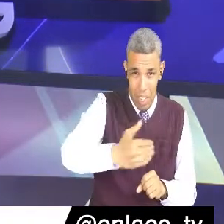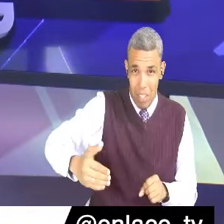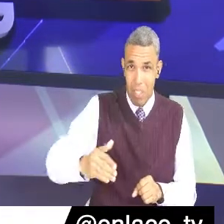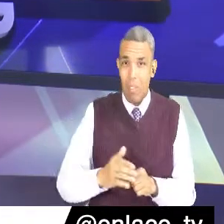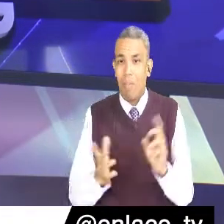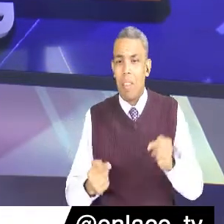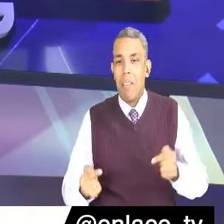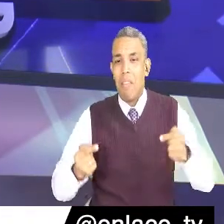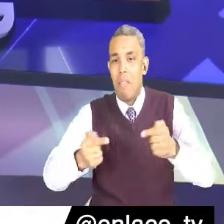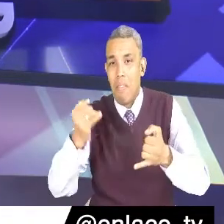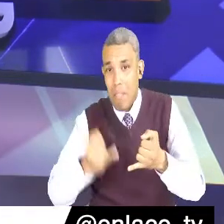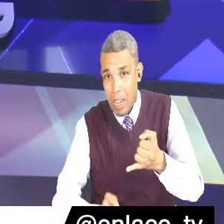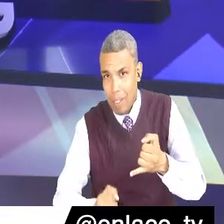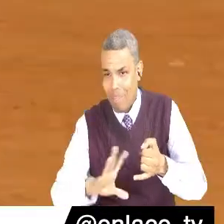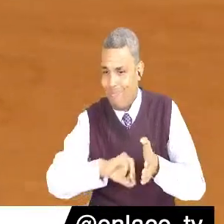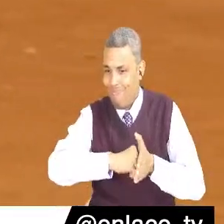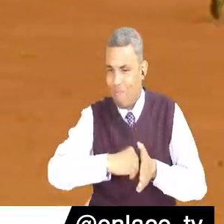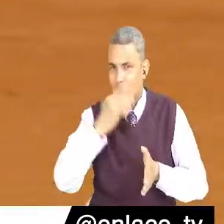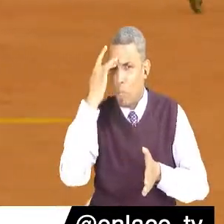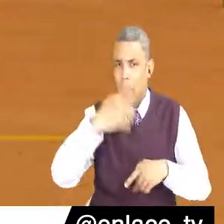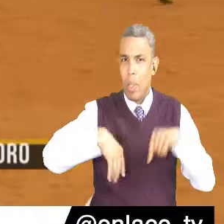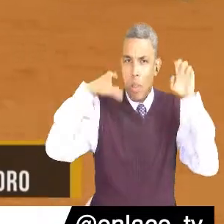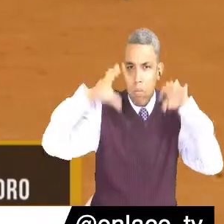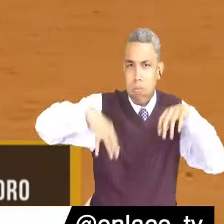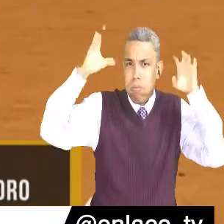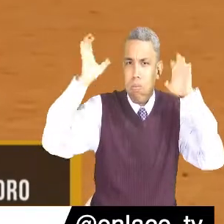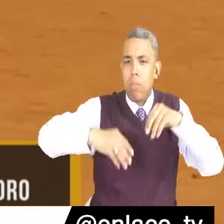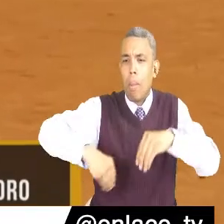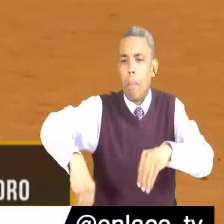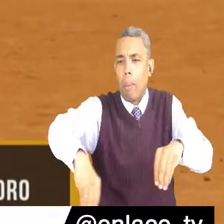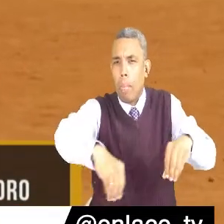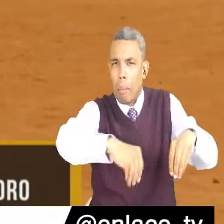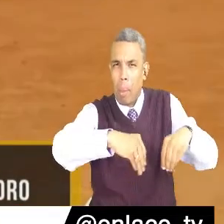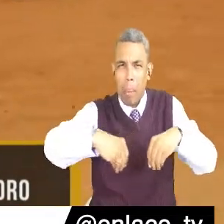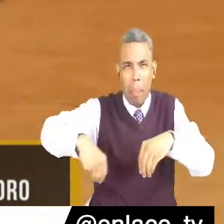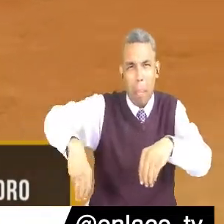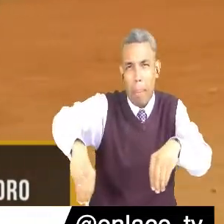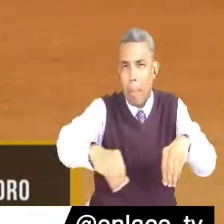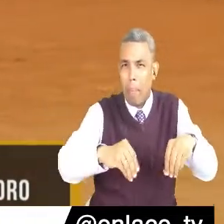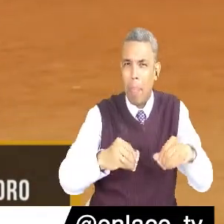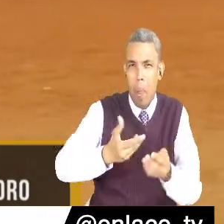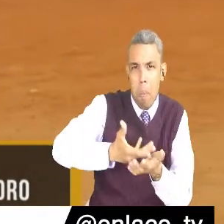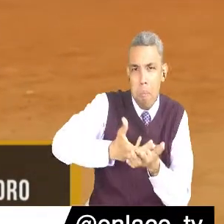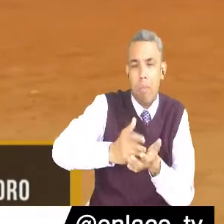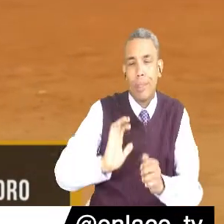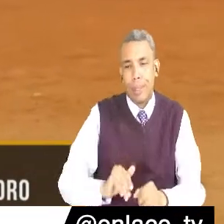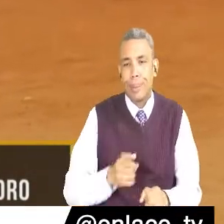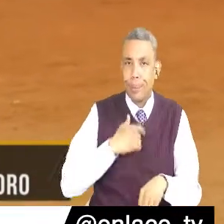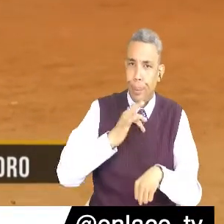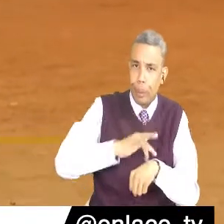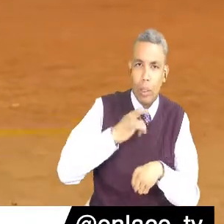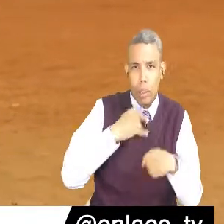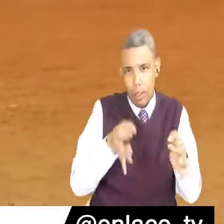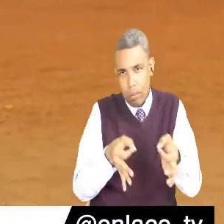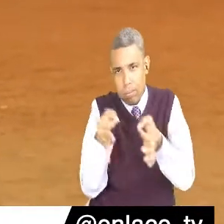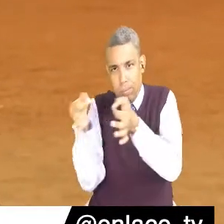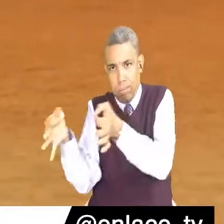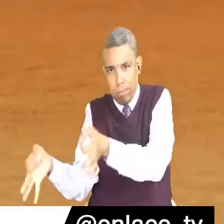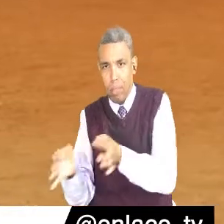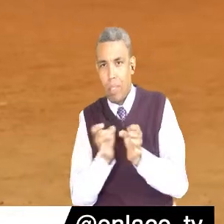reprogramadas para este fin de semana. Por las lluvias recientes en esta zona del país no pudo jugarse la final del torneo de fútbol del barrio